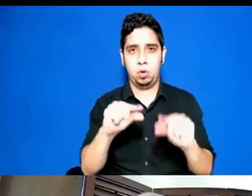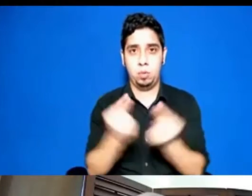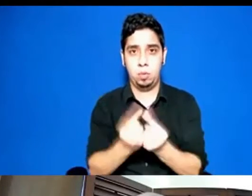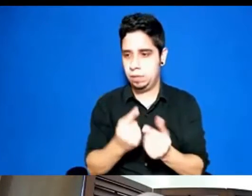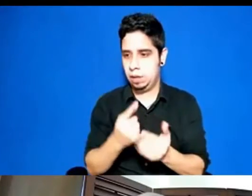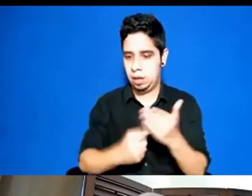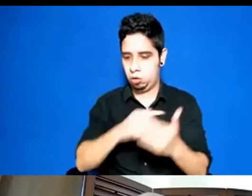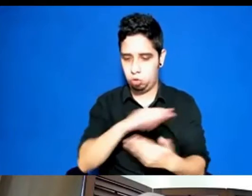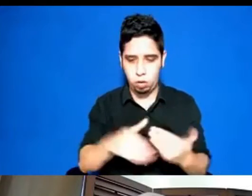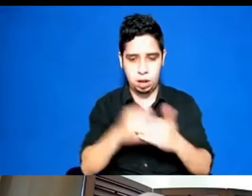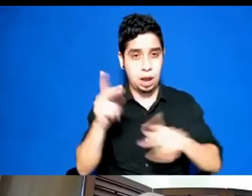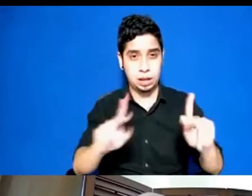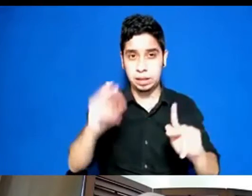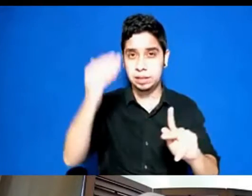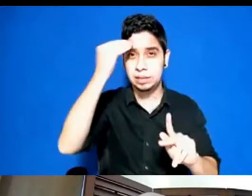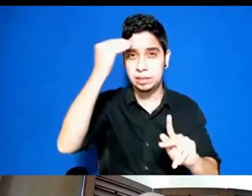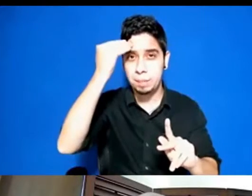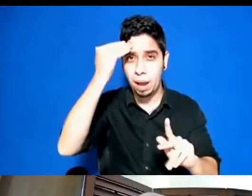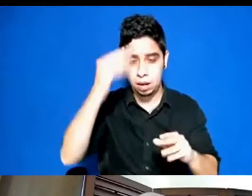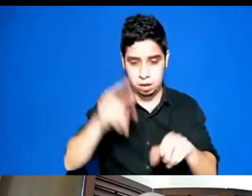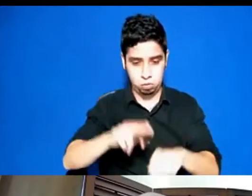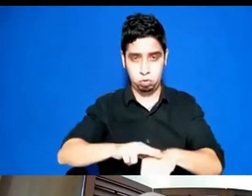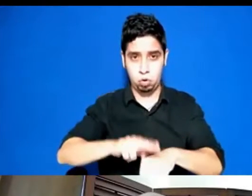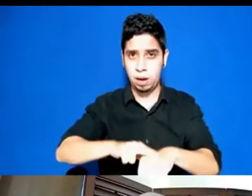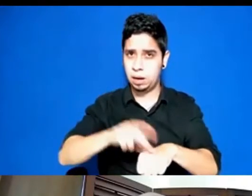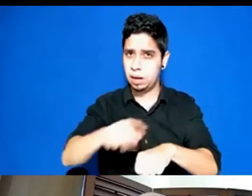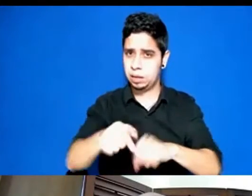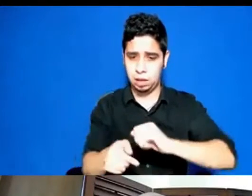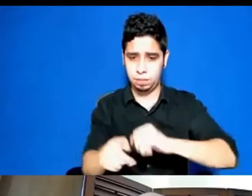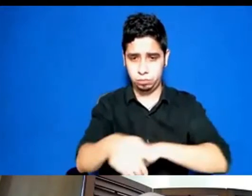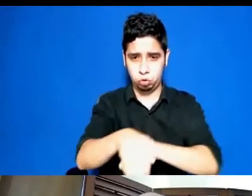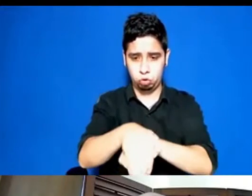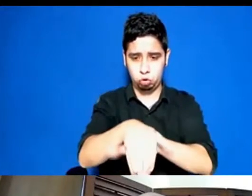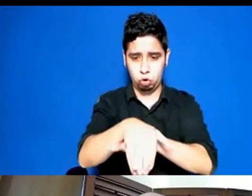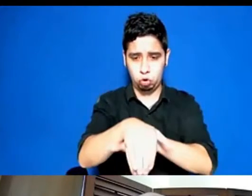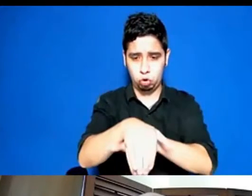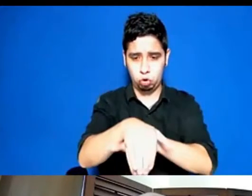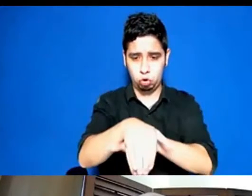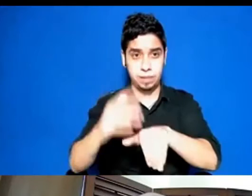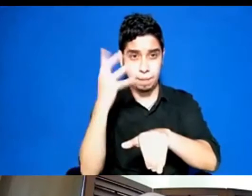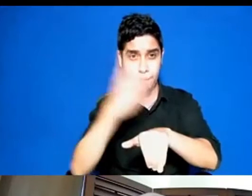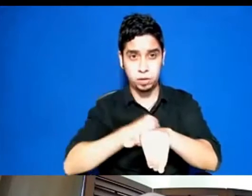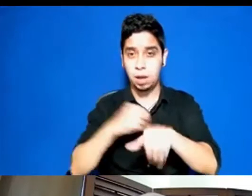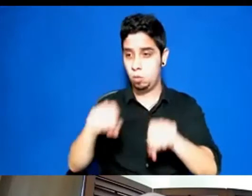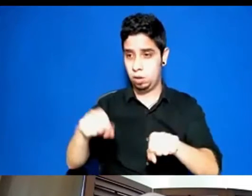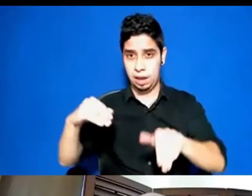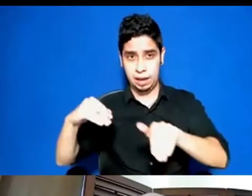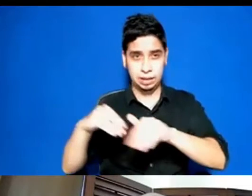que es perfectamente normal que esta majestuosa tortuga entre a las costas,